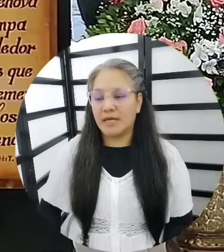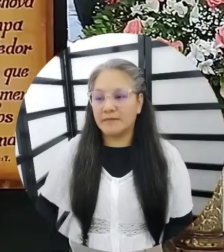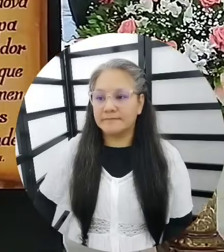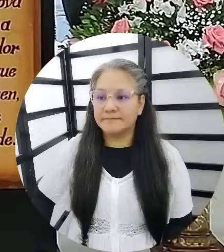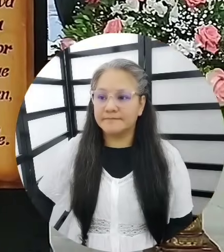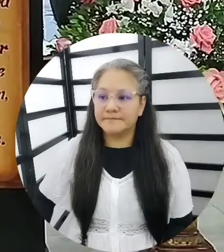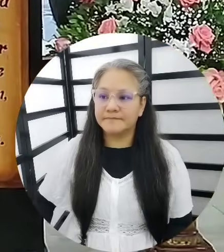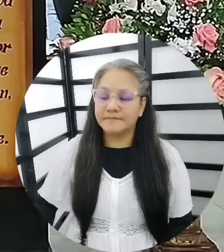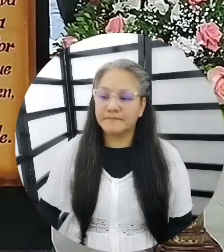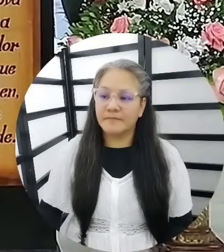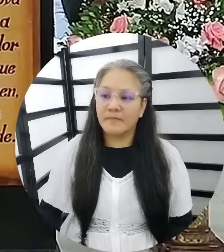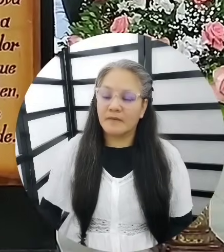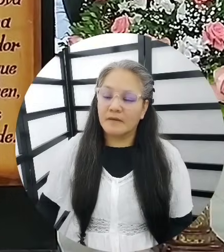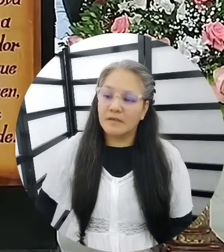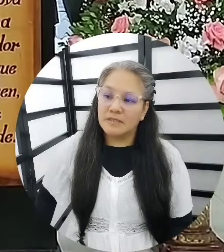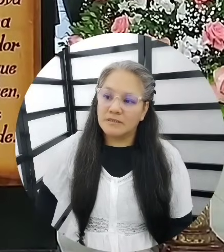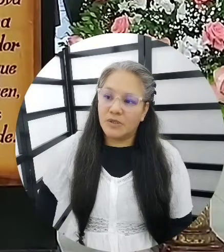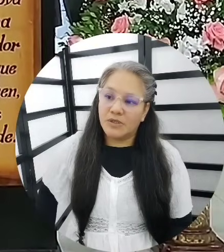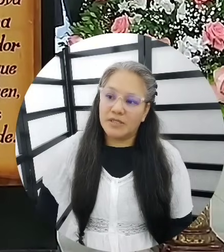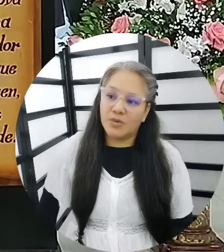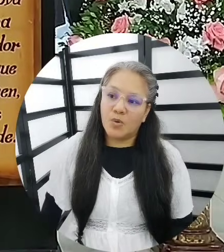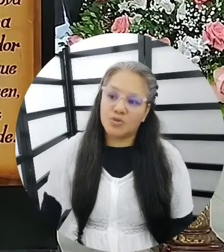¡Aleluya!